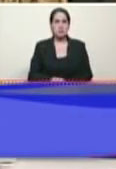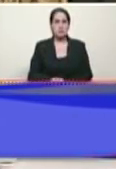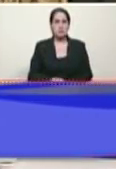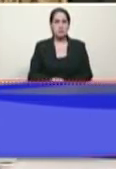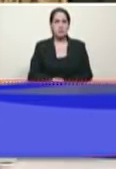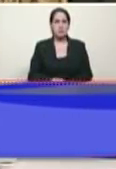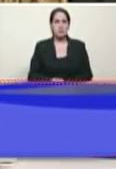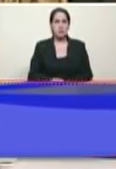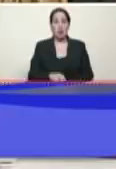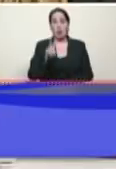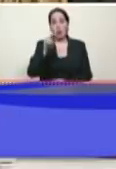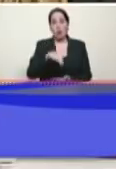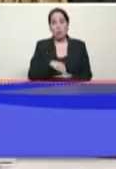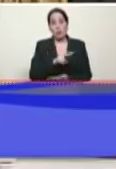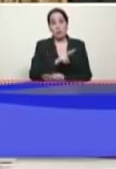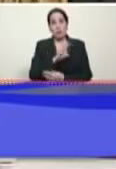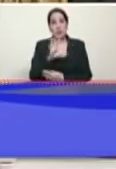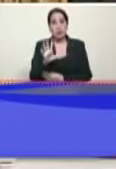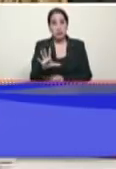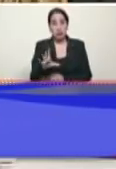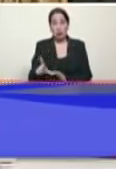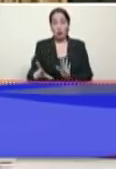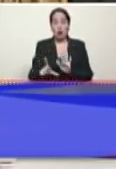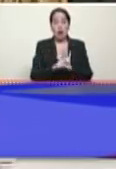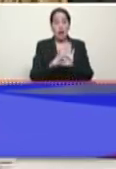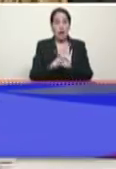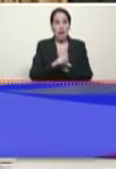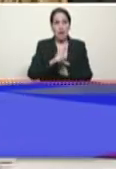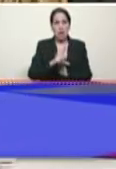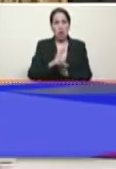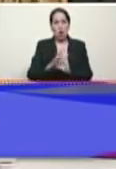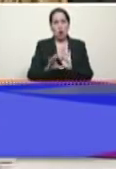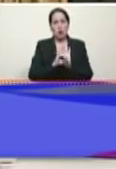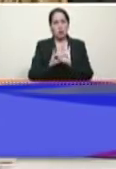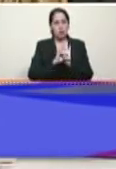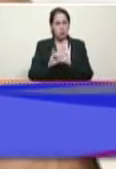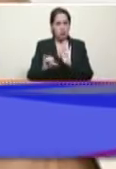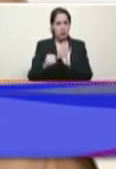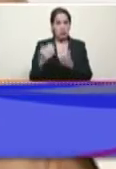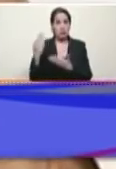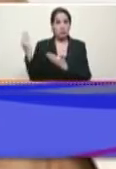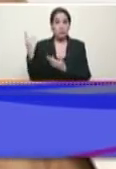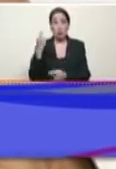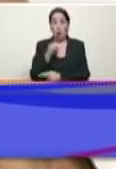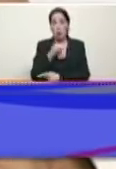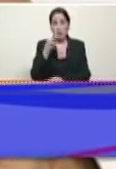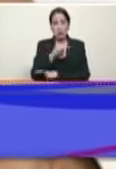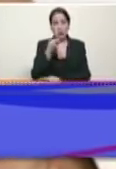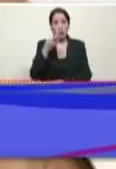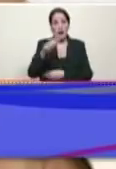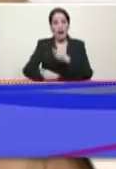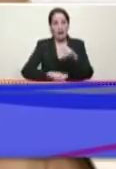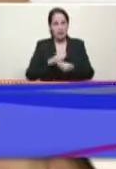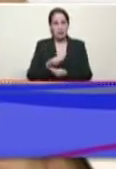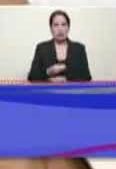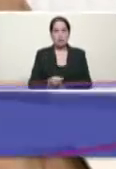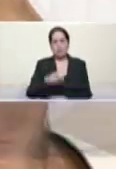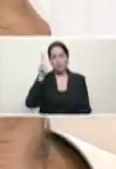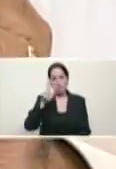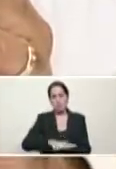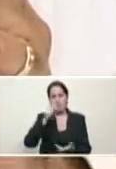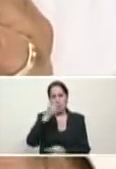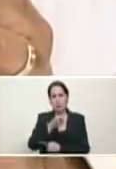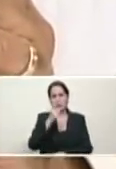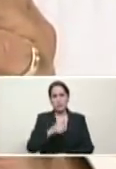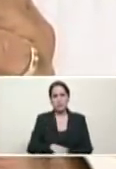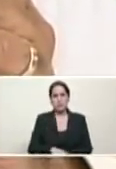Patria 2025, Ley Constituyente de la República de obligatorio cumplimiento. Cúmplase la